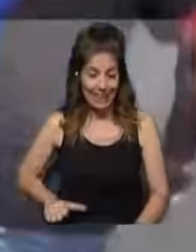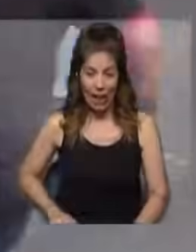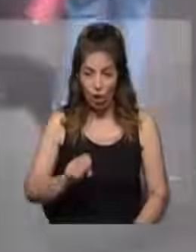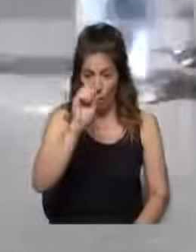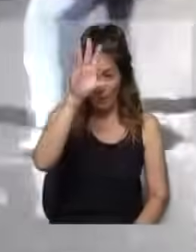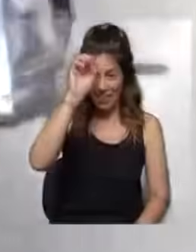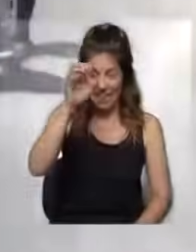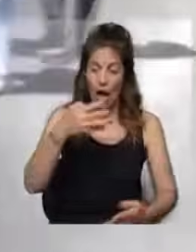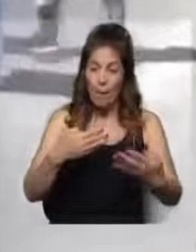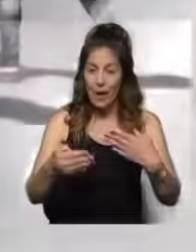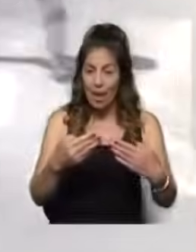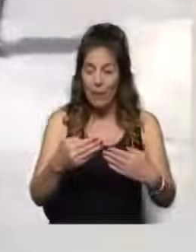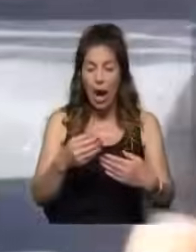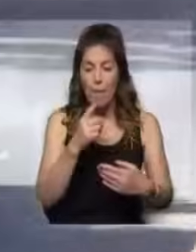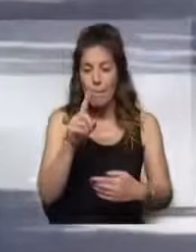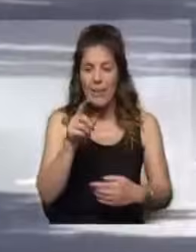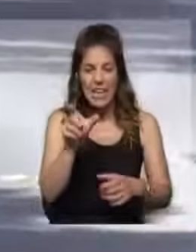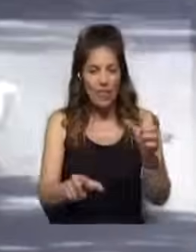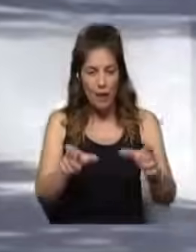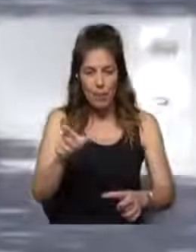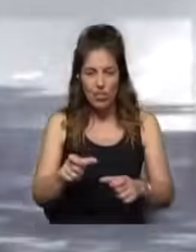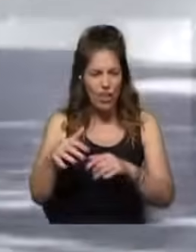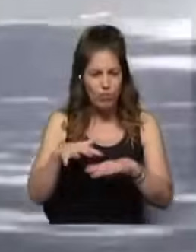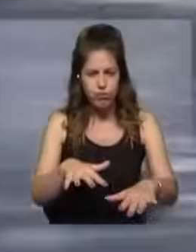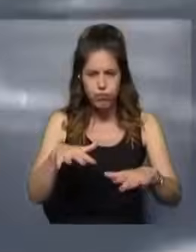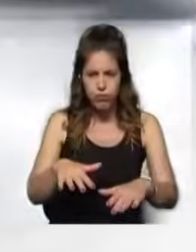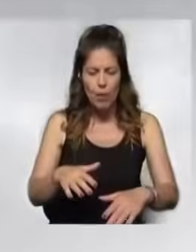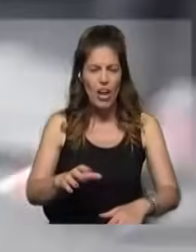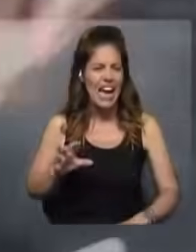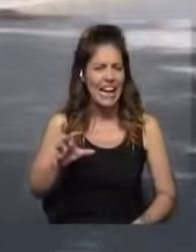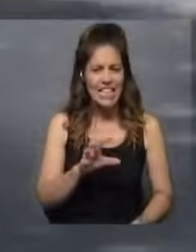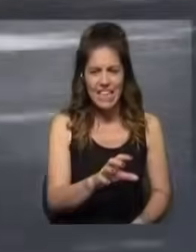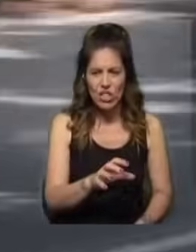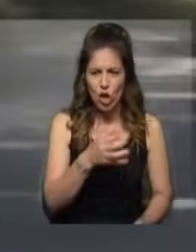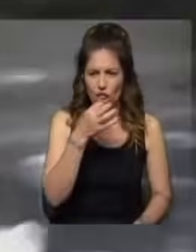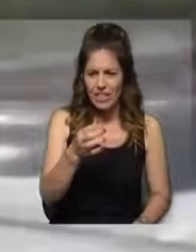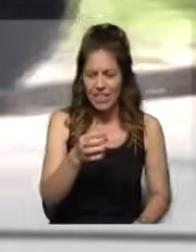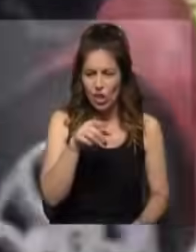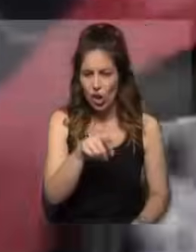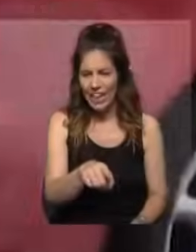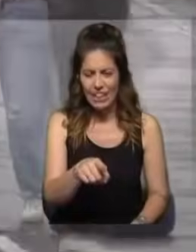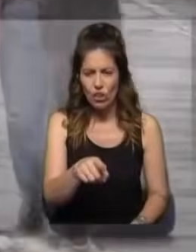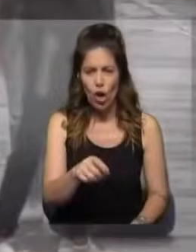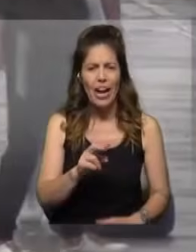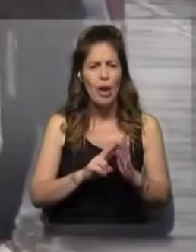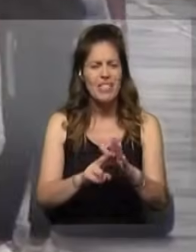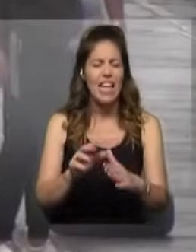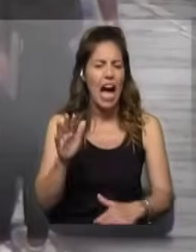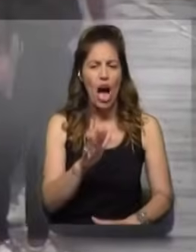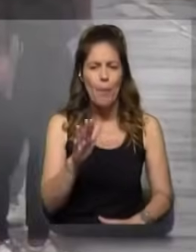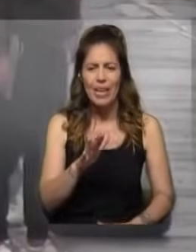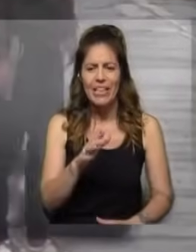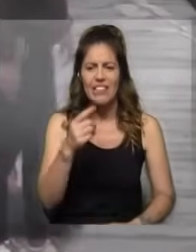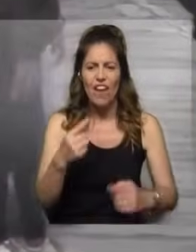Panamá miles de ciudadanos tomaron las calles para mostrar su rechazo argumentando que el extractivismo representa una amenaza para la